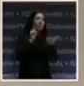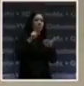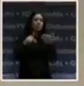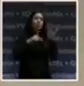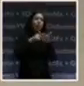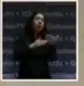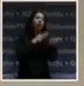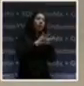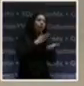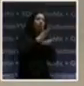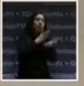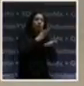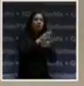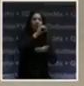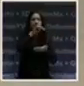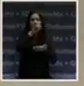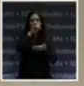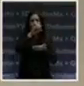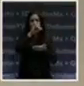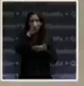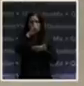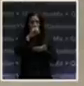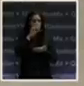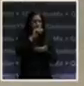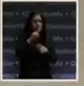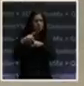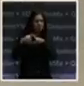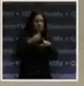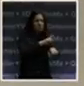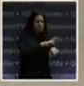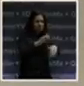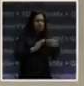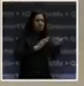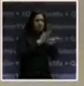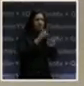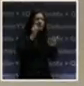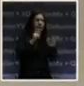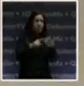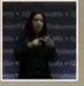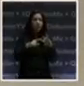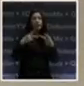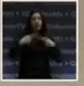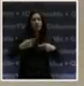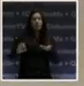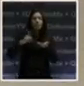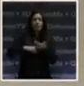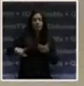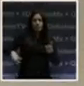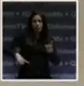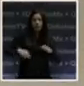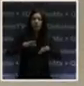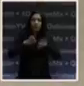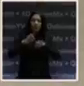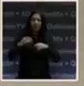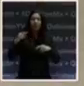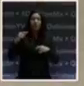trámite y que se pueda hacer en la delegación. Y finalmente, cambiar esa actitud en los funcionarios: actitud de servicio, pasión por